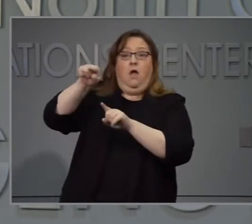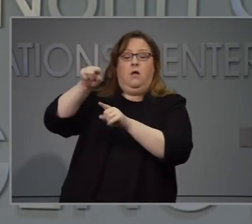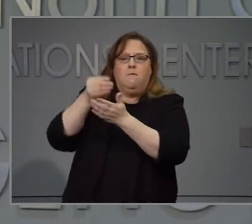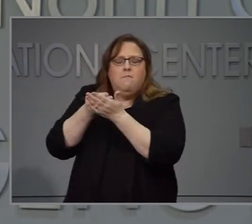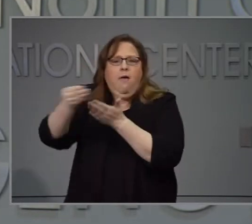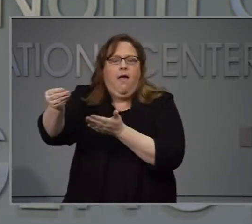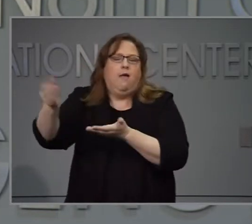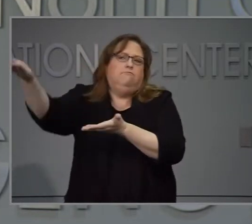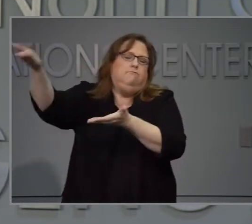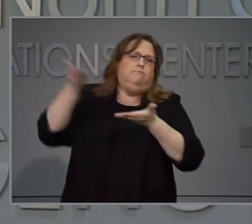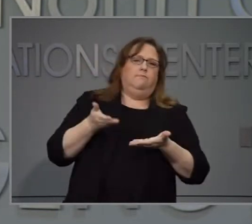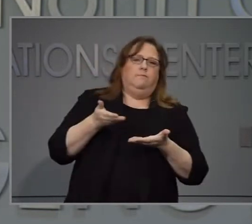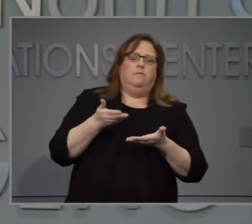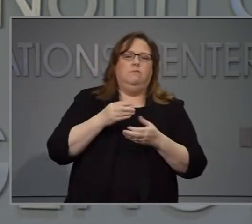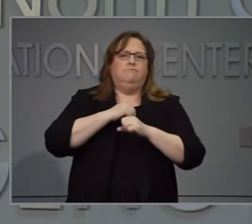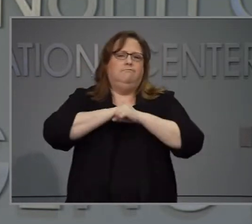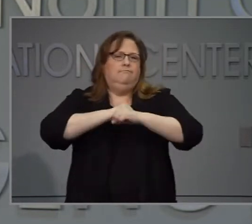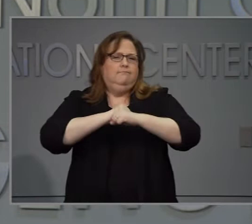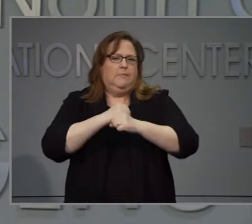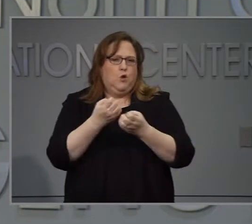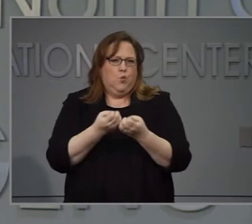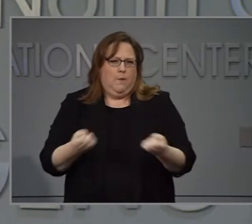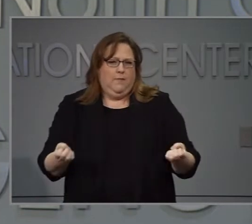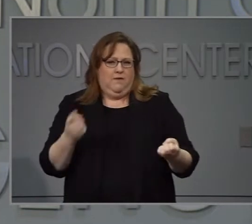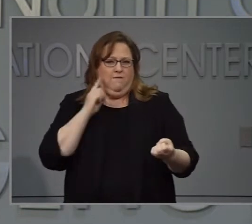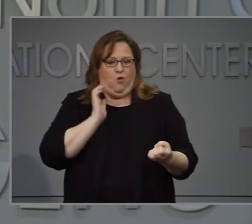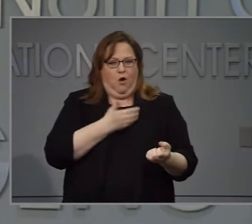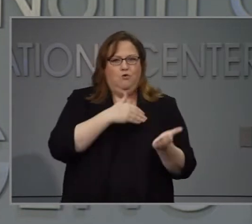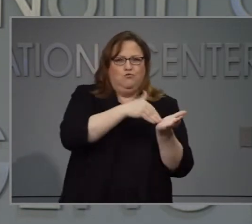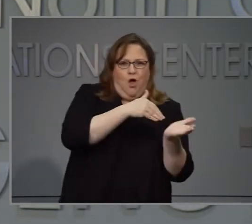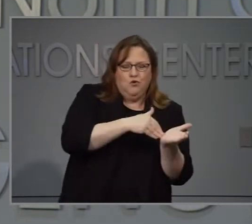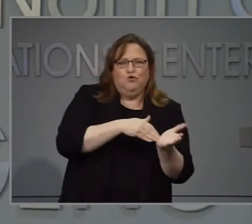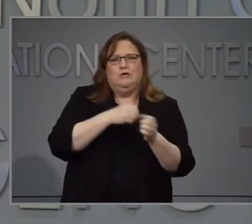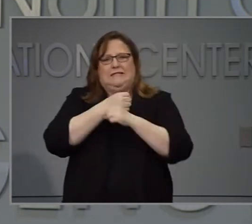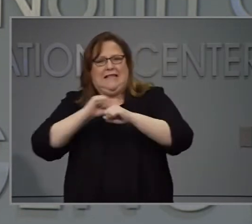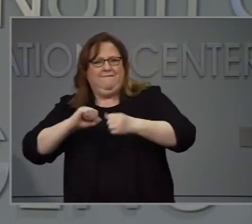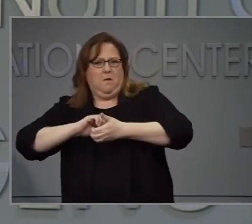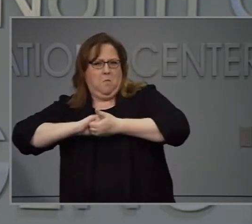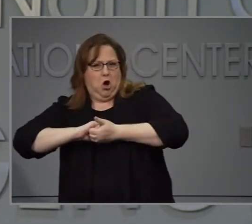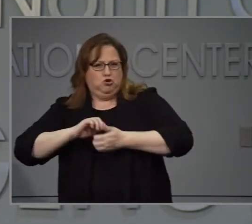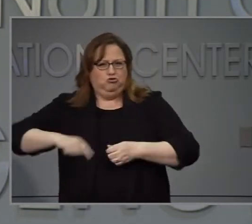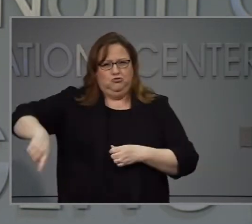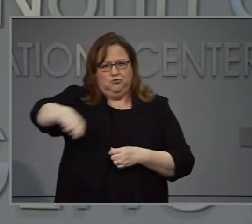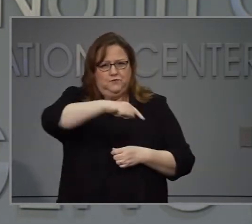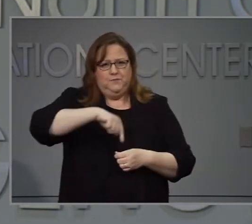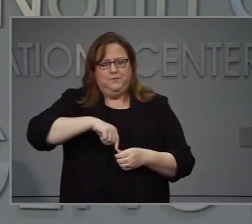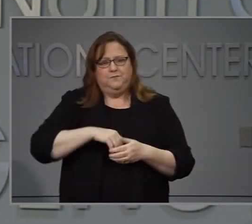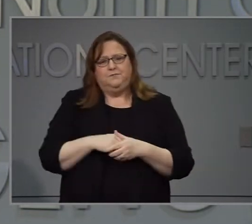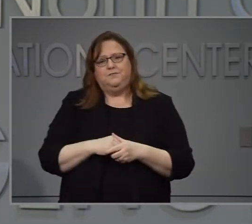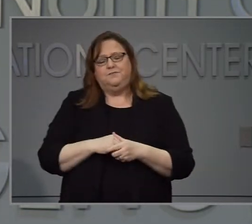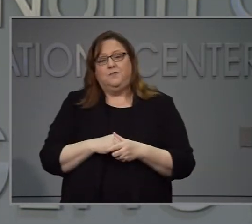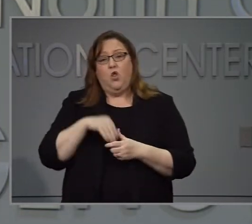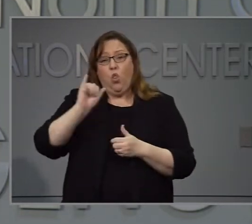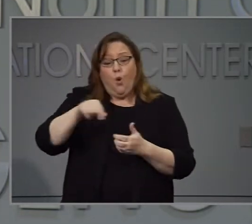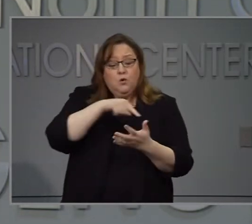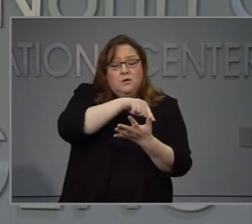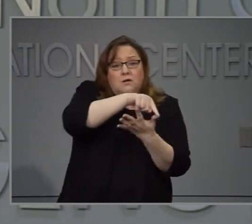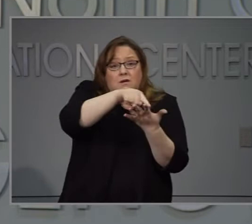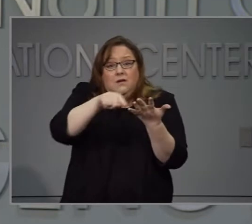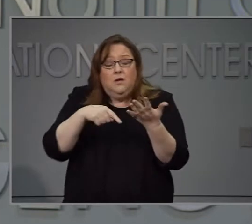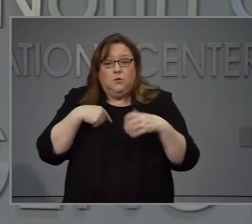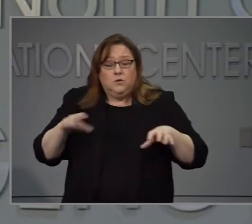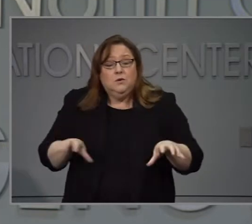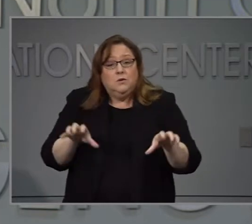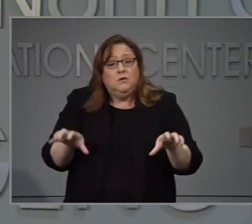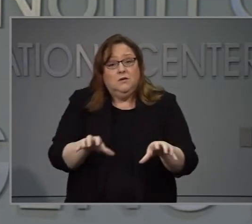equipo personal de protección para todos los que trabajan en las primeras líneas y los aliados de seguridad pública